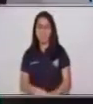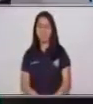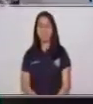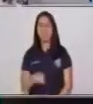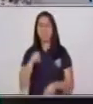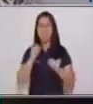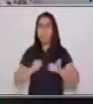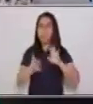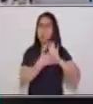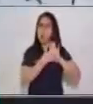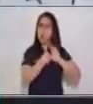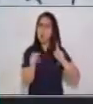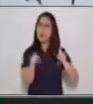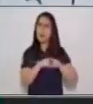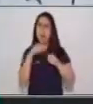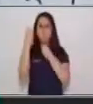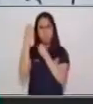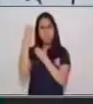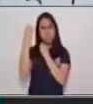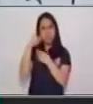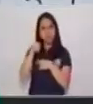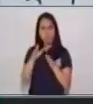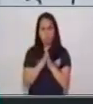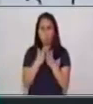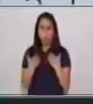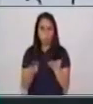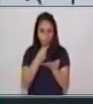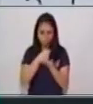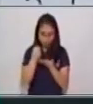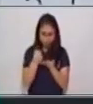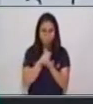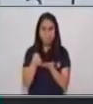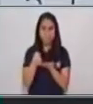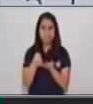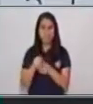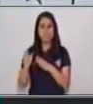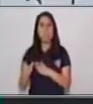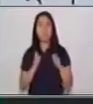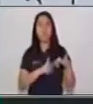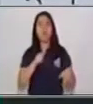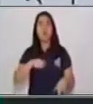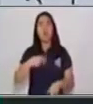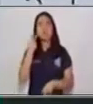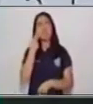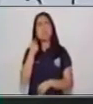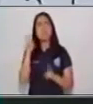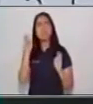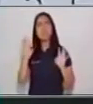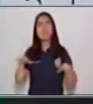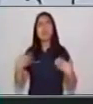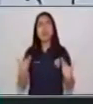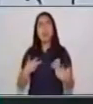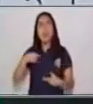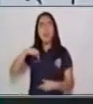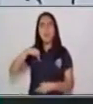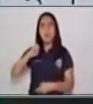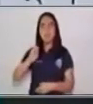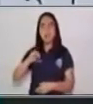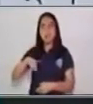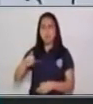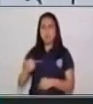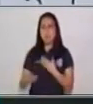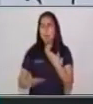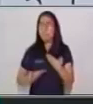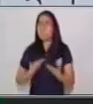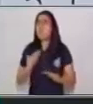referencia. Muy bien, ahora sí vamos a ver qué es un poema. Un poema es un texto que sirve